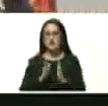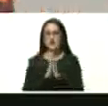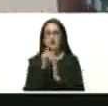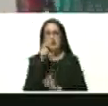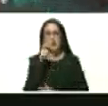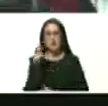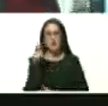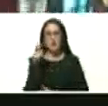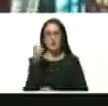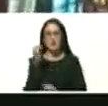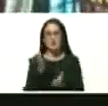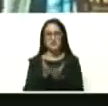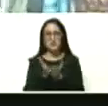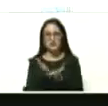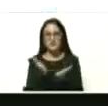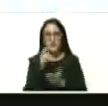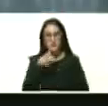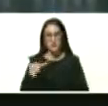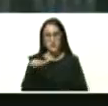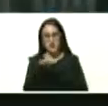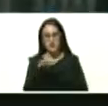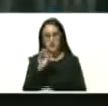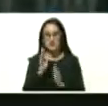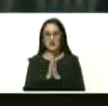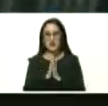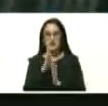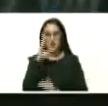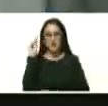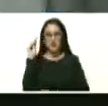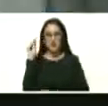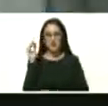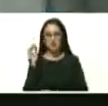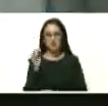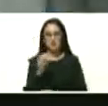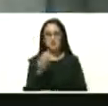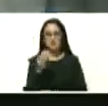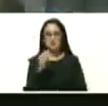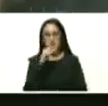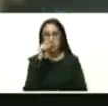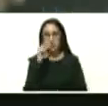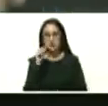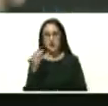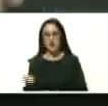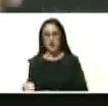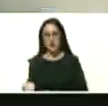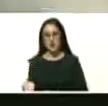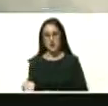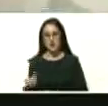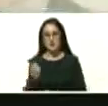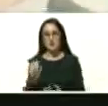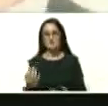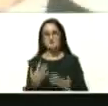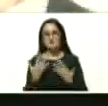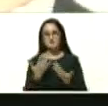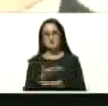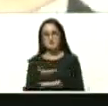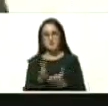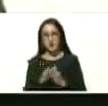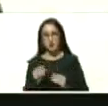pueblo, siervo del pueblo, santo de Dios, José Gregorio Hernández. Es una inspiración para todos.